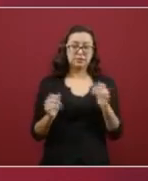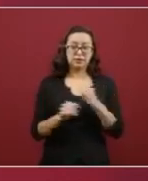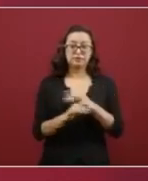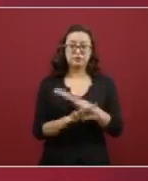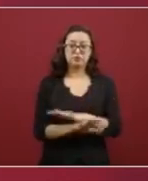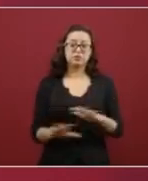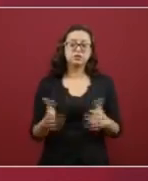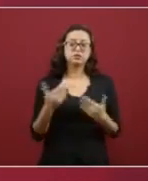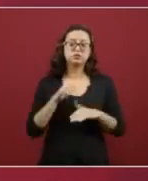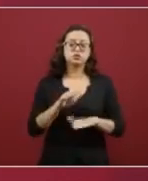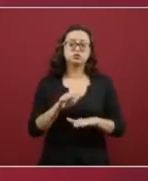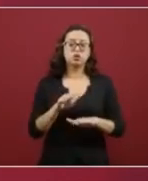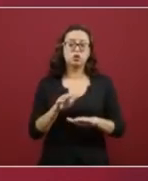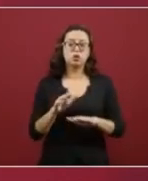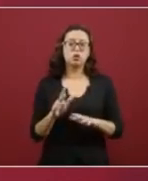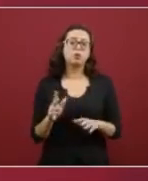a